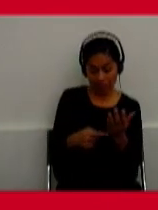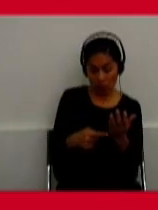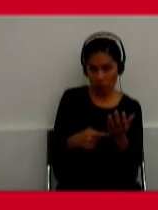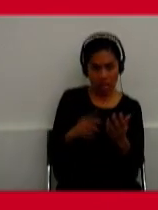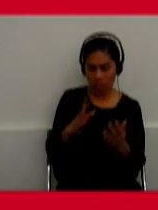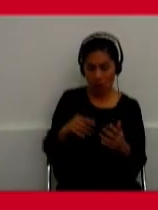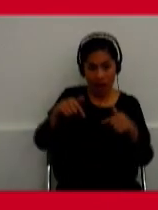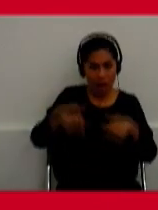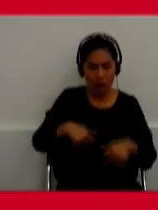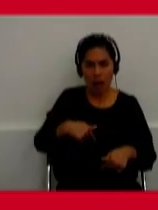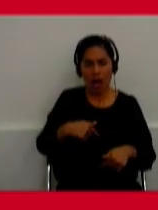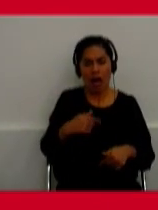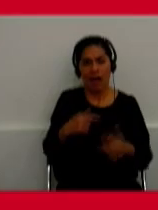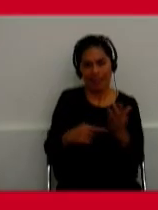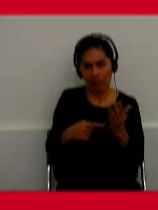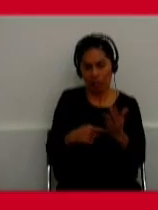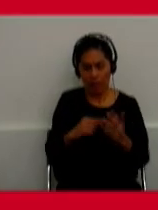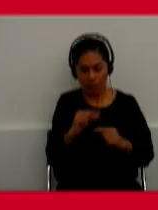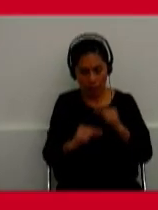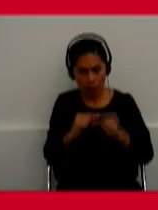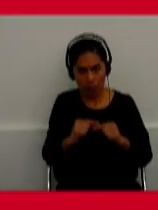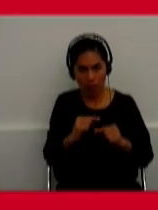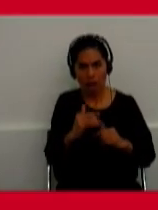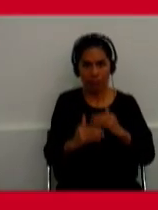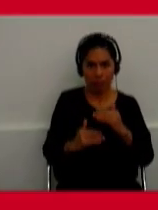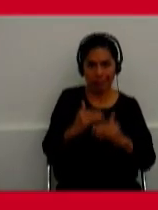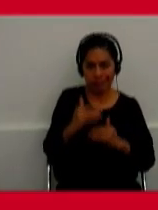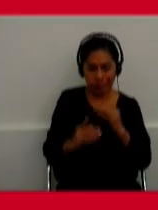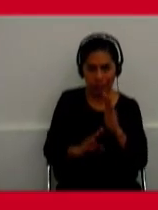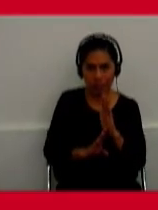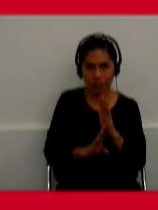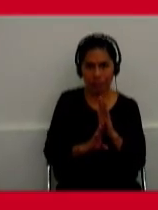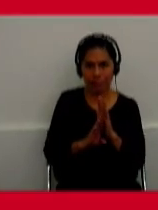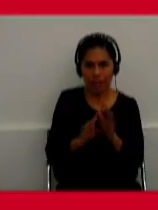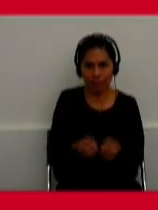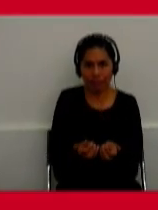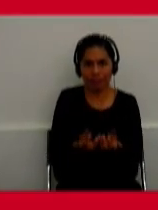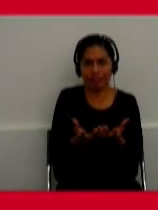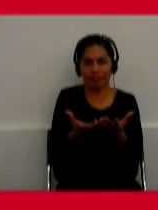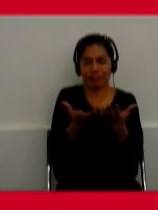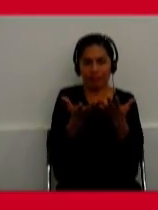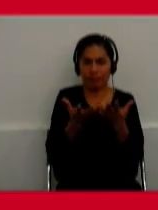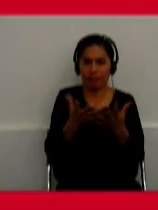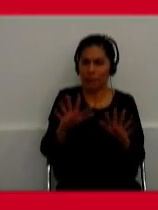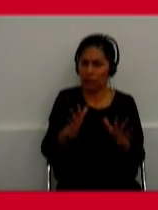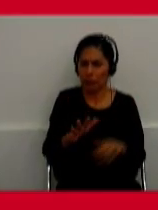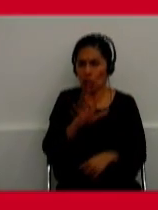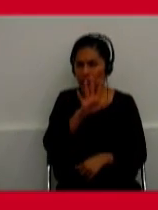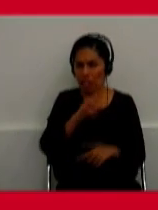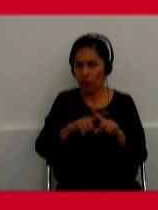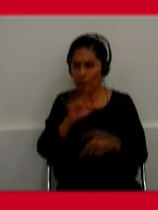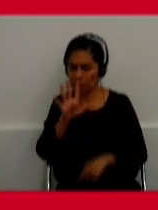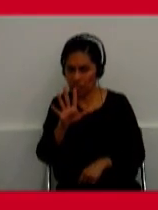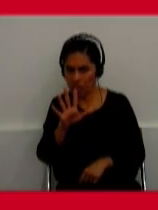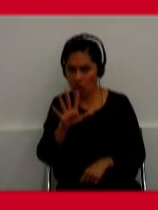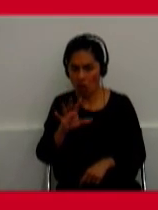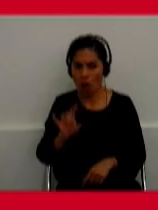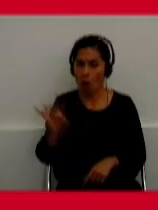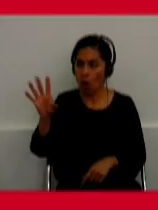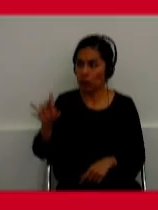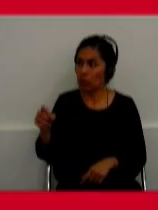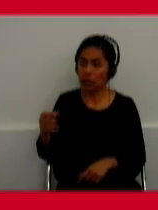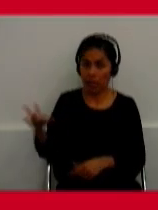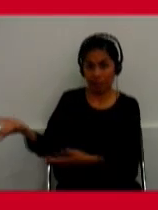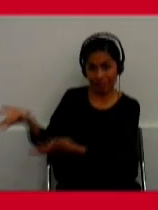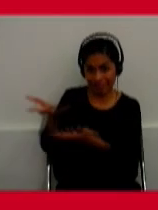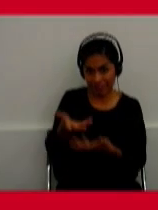creciendo y sigue creciendo. El sector de placa de cada filtro estamos hablando de 5x5 en un caso de un proveedor y otro de